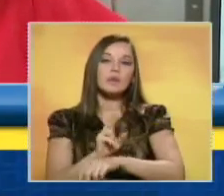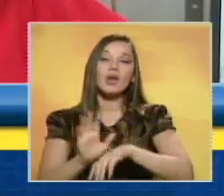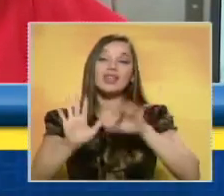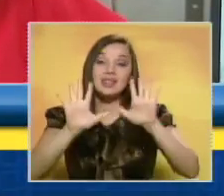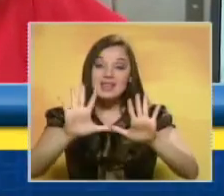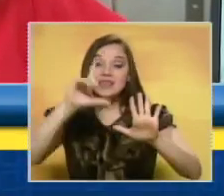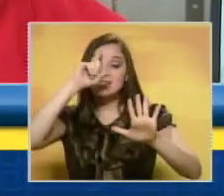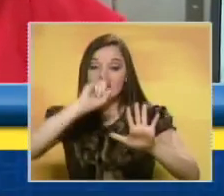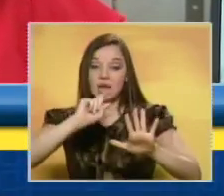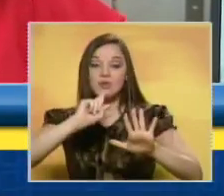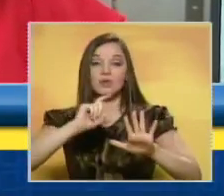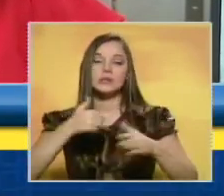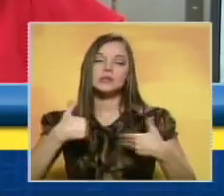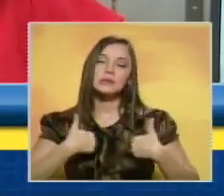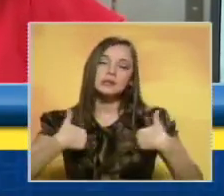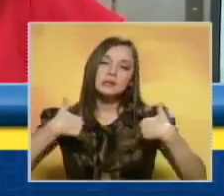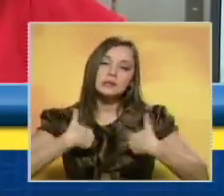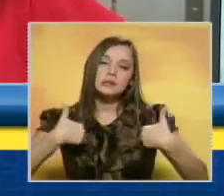años, pero nunca es tarde.